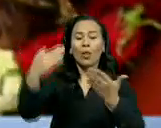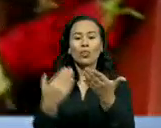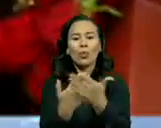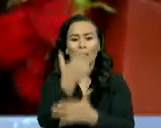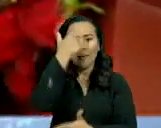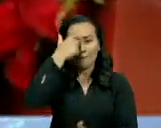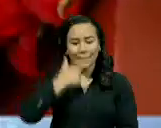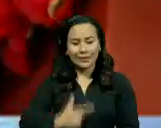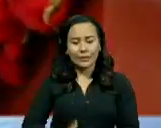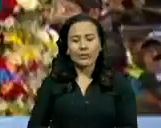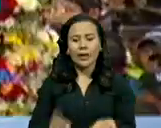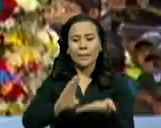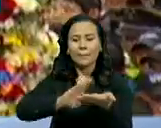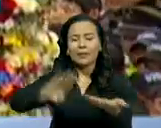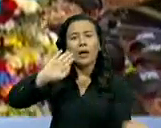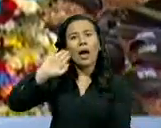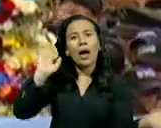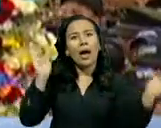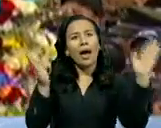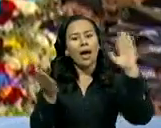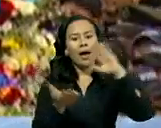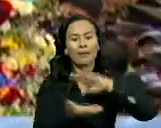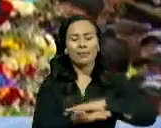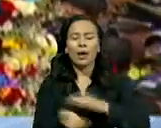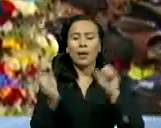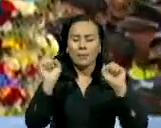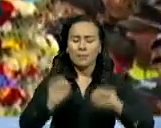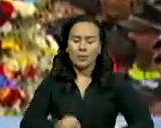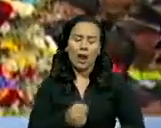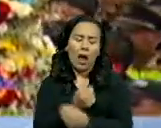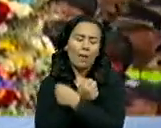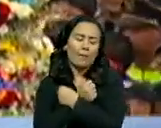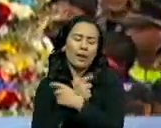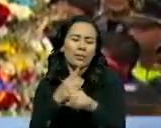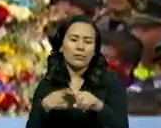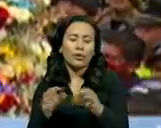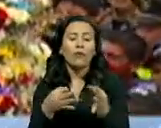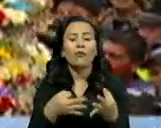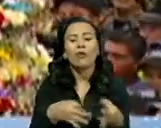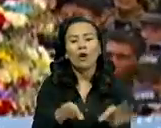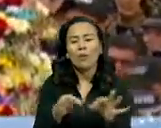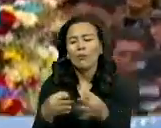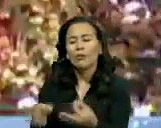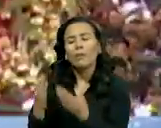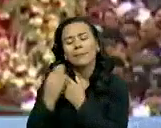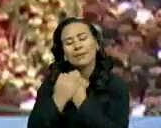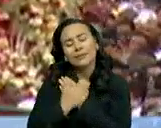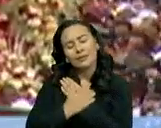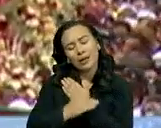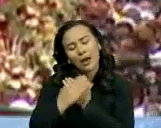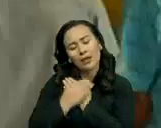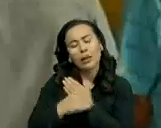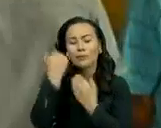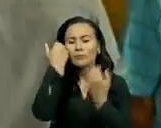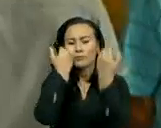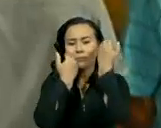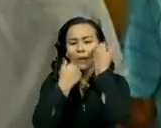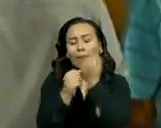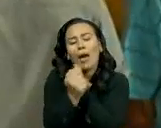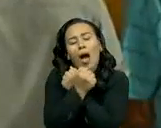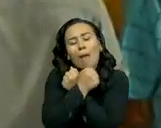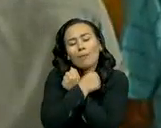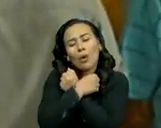seres capaces de transformar y seres capaces de amar de otra manera, una manera más tierna, una manera más amorosa. Los